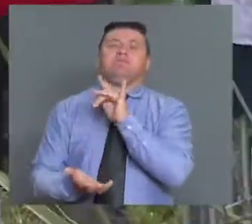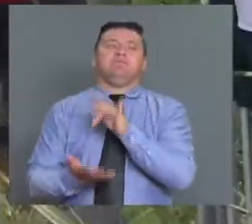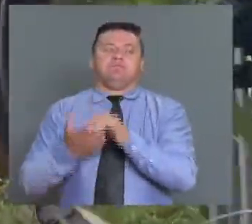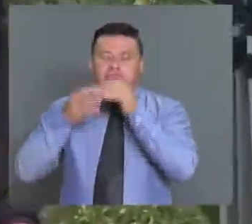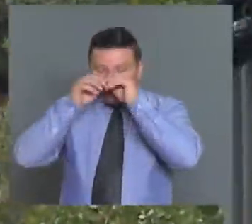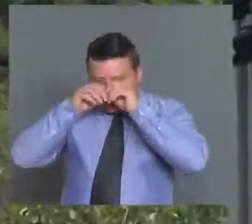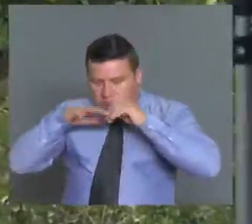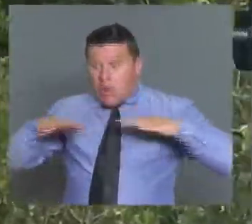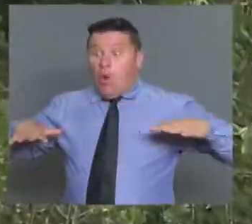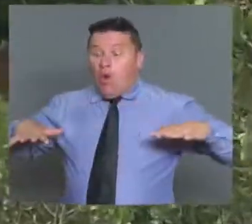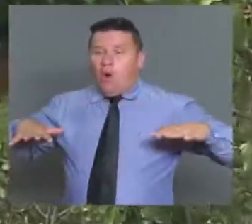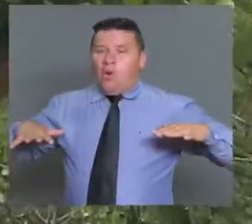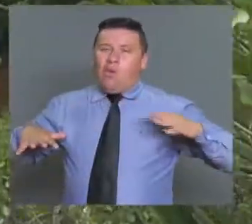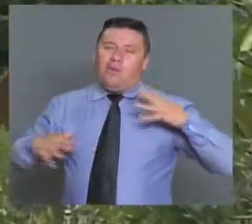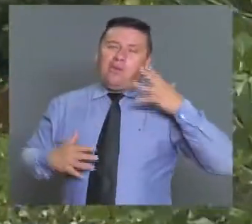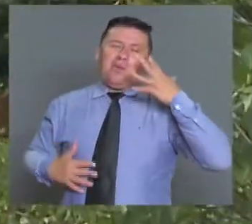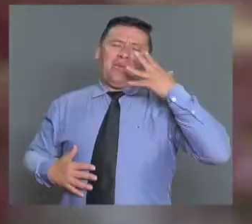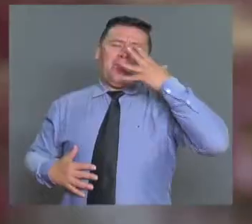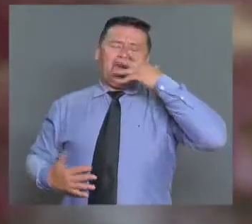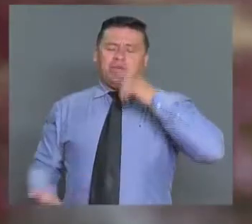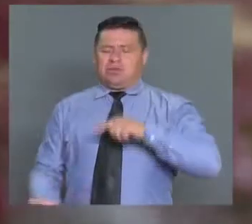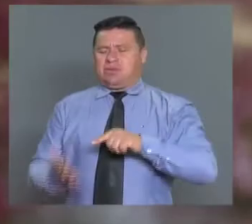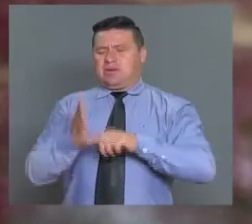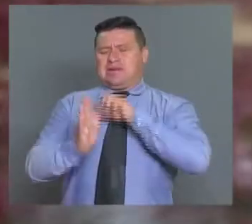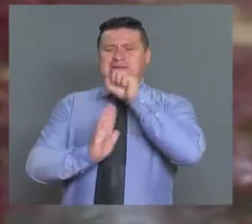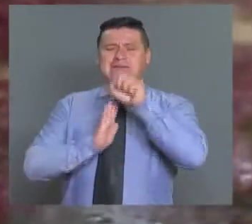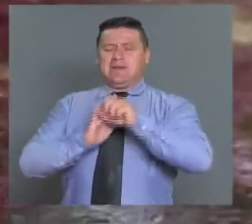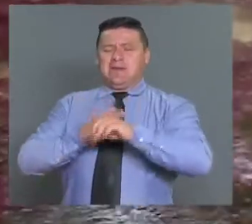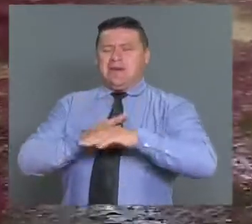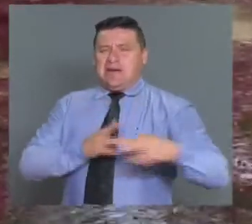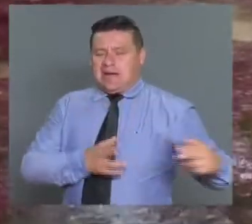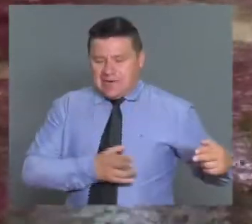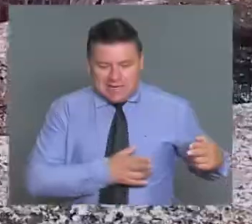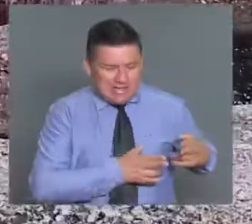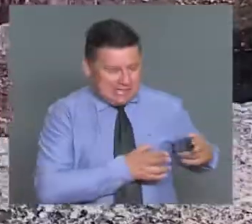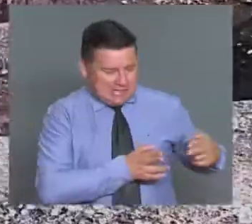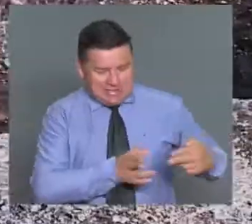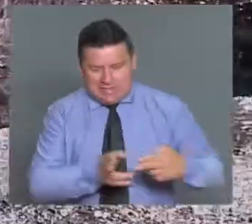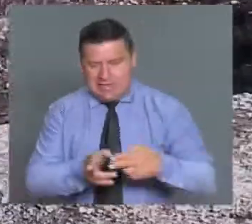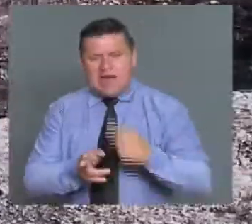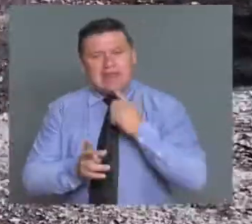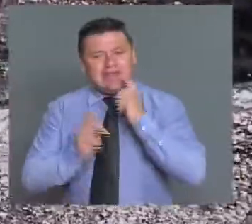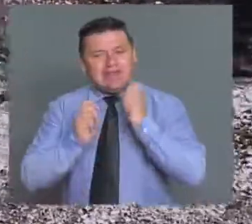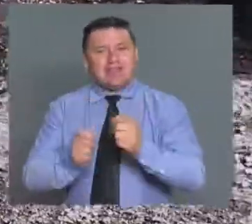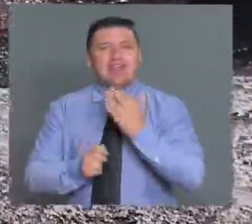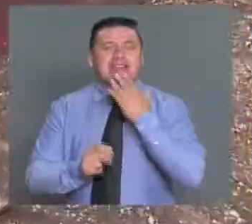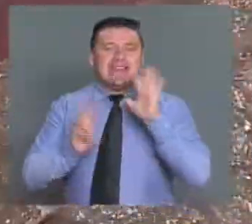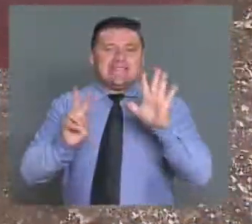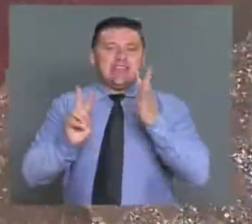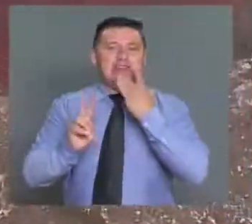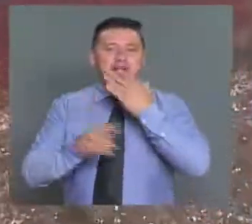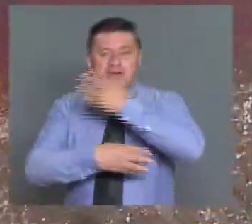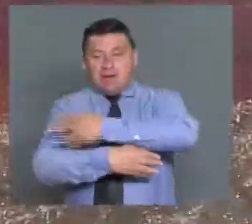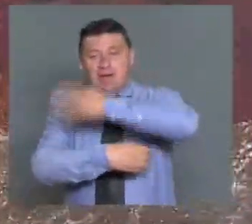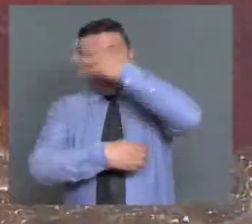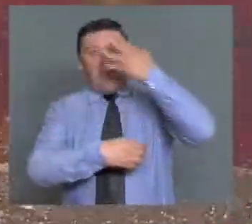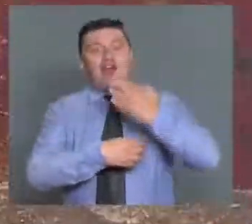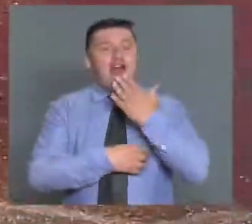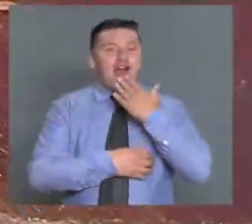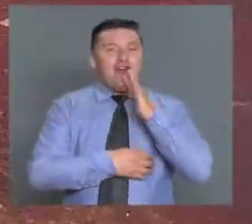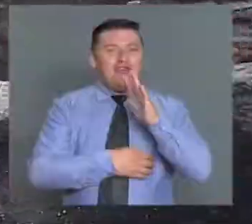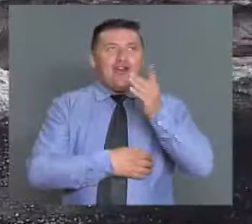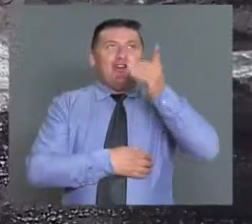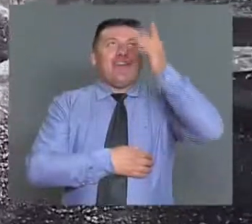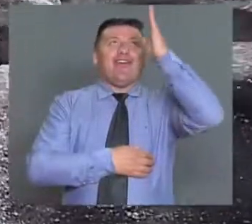más esperado, apareció de manera imponente el denominado Río de los Dioses, el Río de los Siete Colores, el arco iris que se derritió